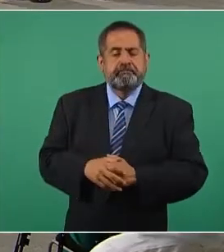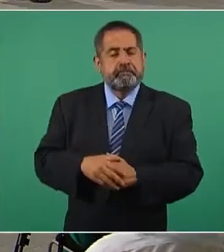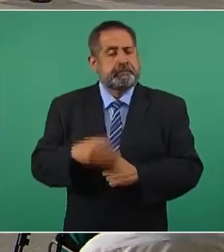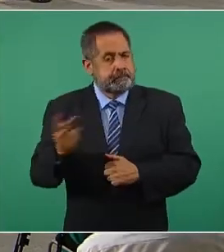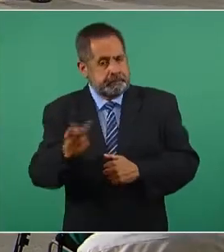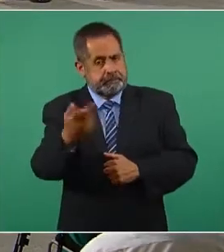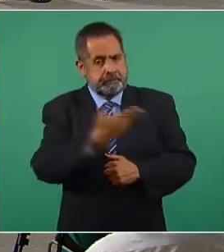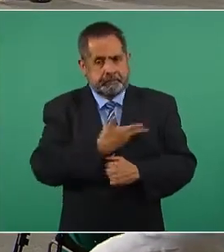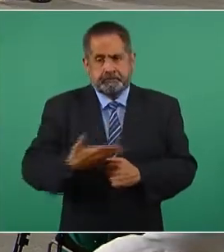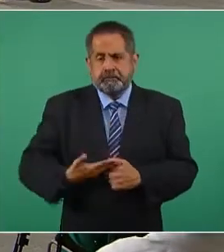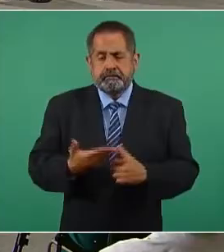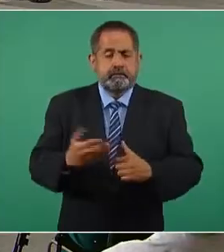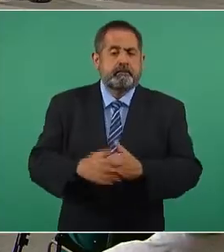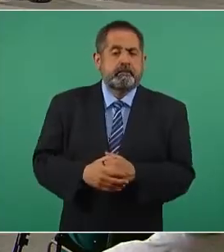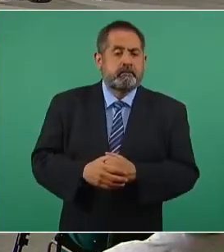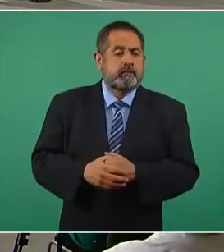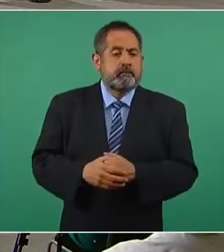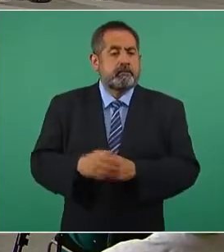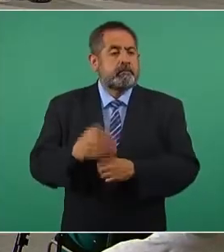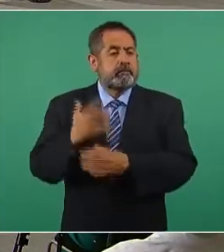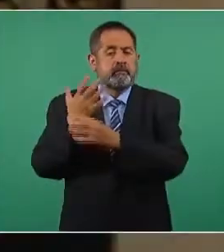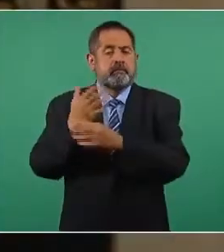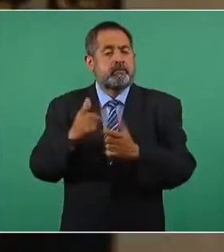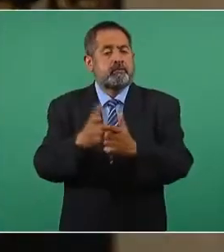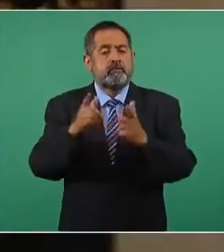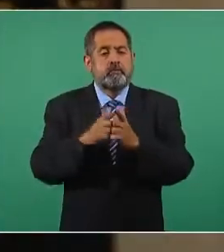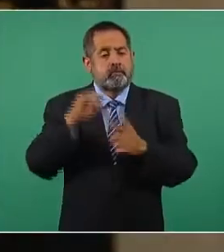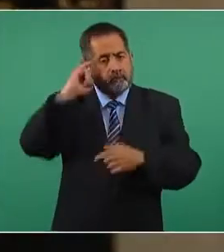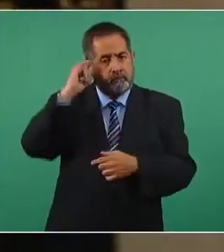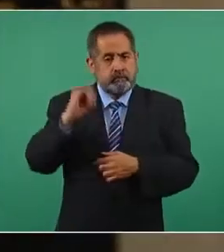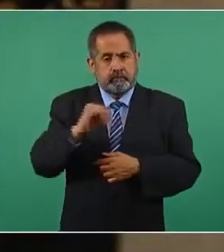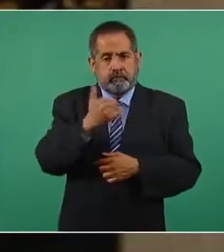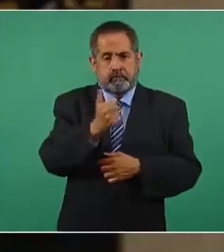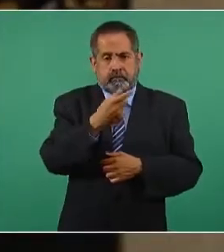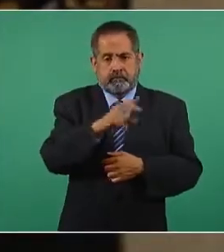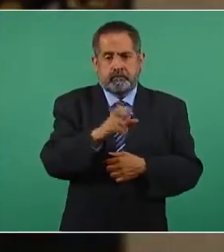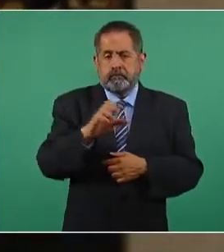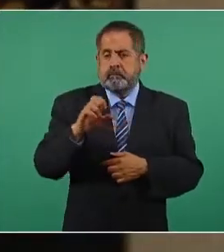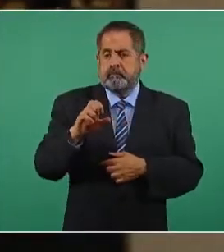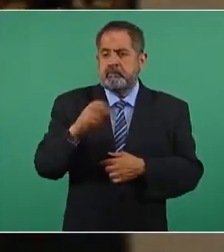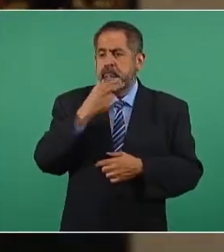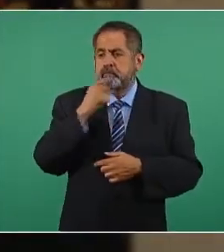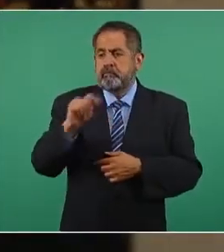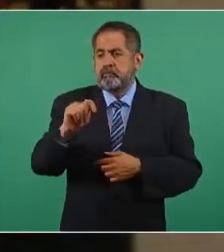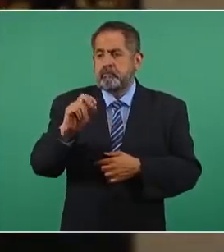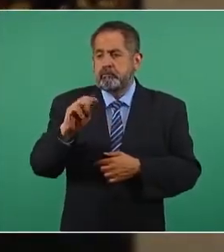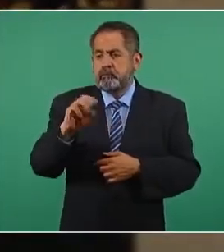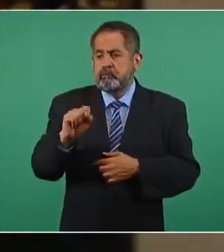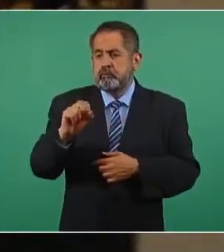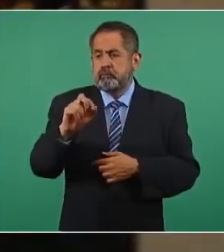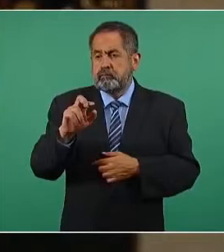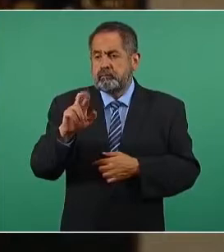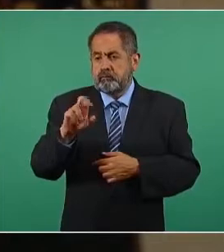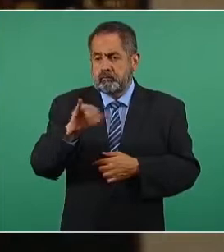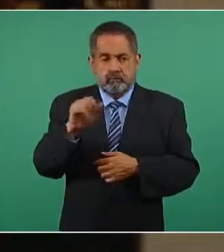Presidente, preguntarle, el vocero de la etnia Yaqui, Tomás Rojo, está desaparecido desde el jueves pasado. Preguntarle si tiene